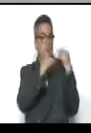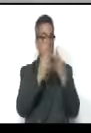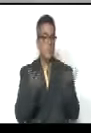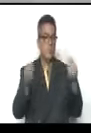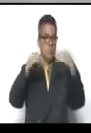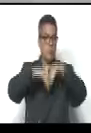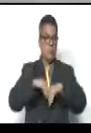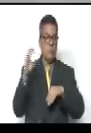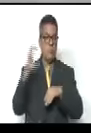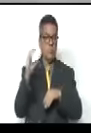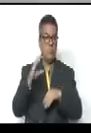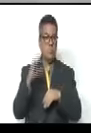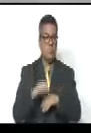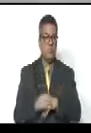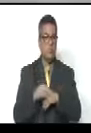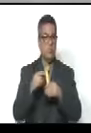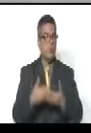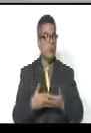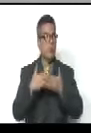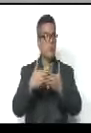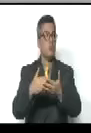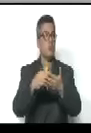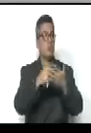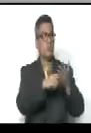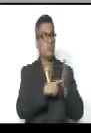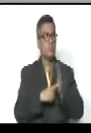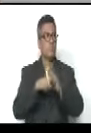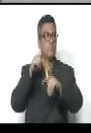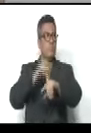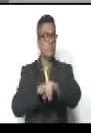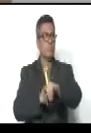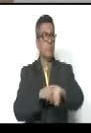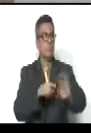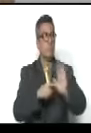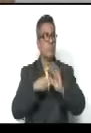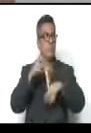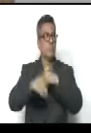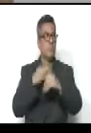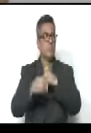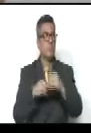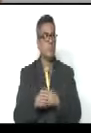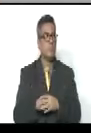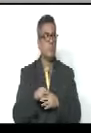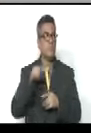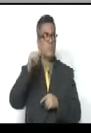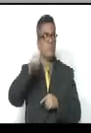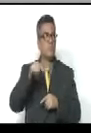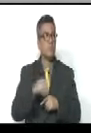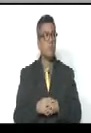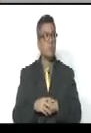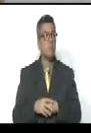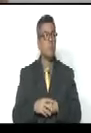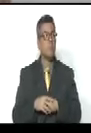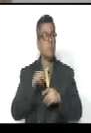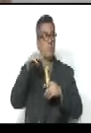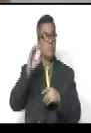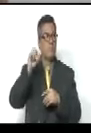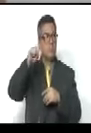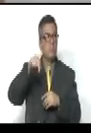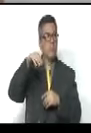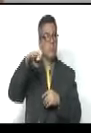Acuerdo de Caracas como propuestas, como insumo de deliberación en el Consejo Nacional